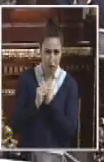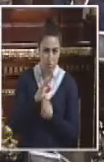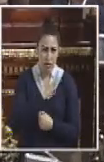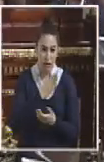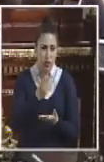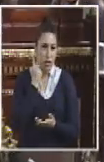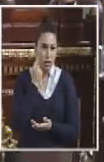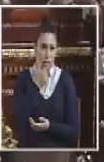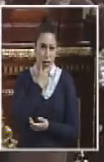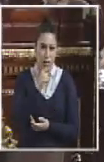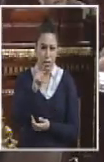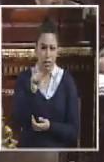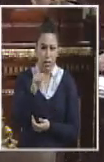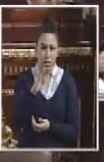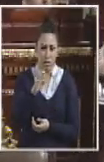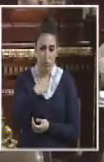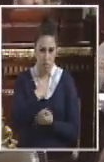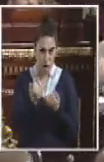Tabe suscribir su